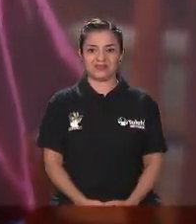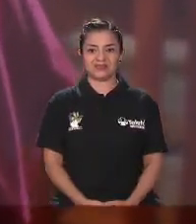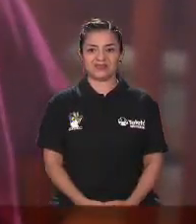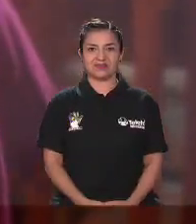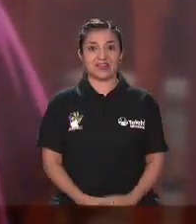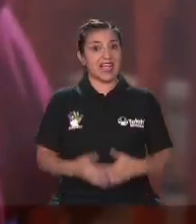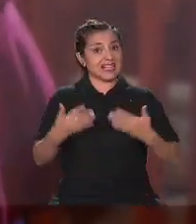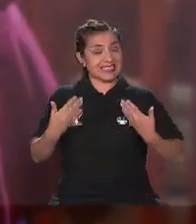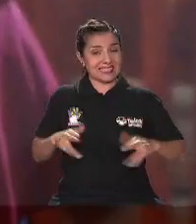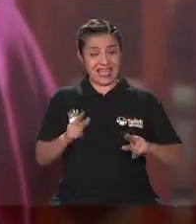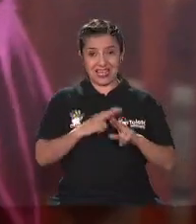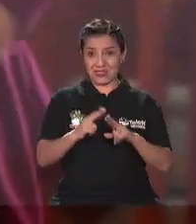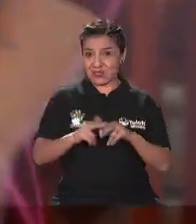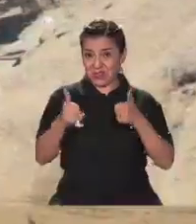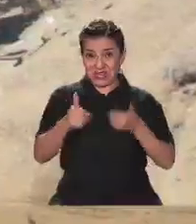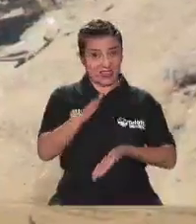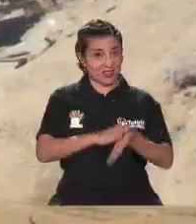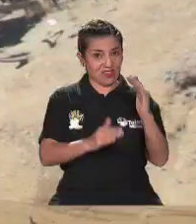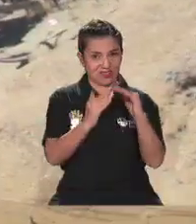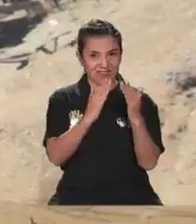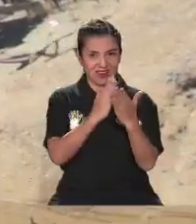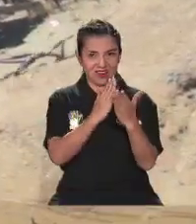Estoy lista para la escuela.